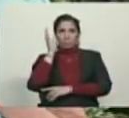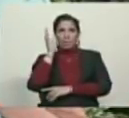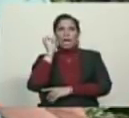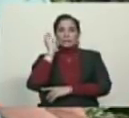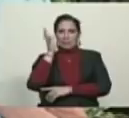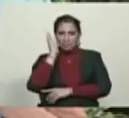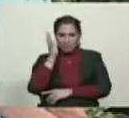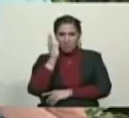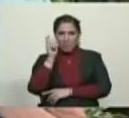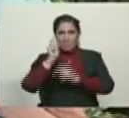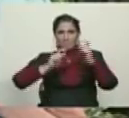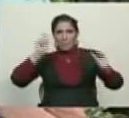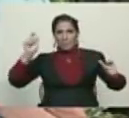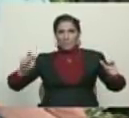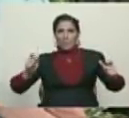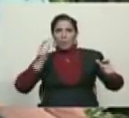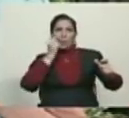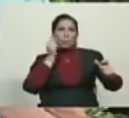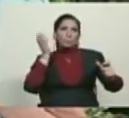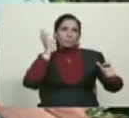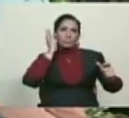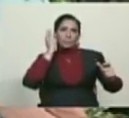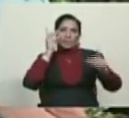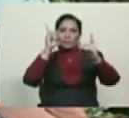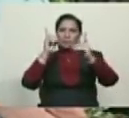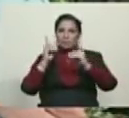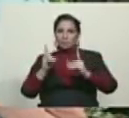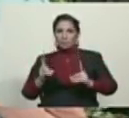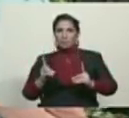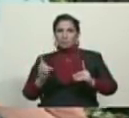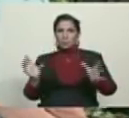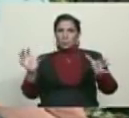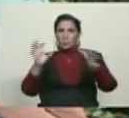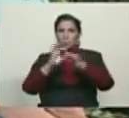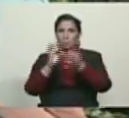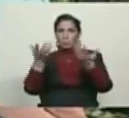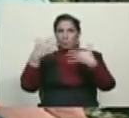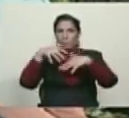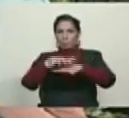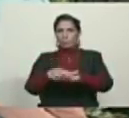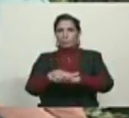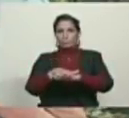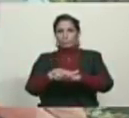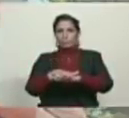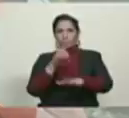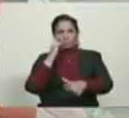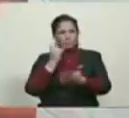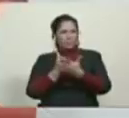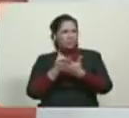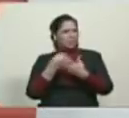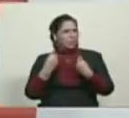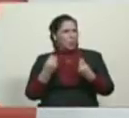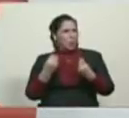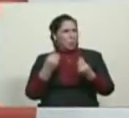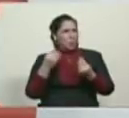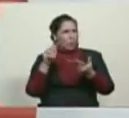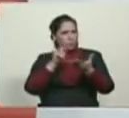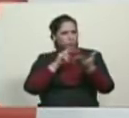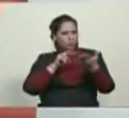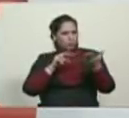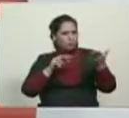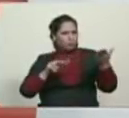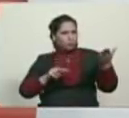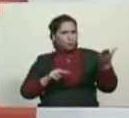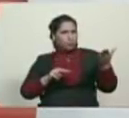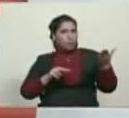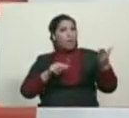ciudadanos y ciudadanas, cuyas decisiones serán de carácter vinculante. Fíjense cómo viene, ¿no? Todo